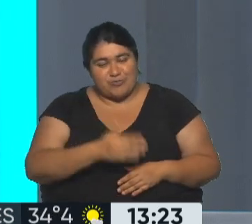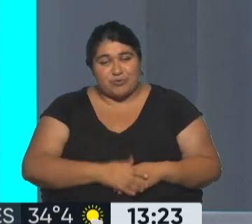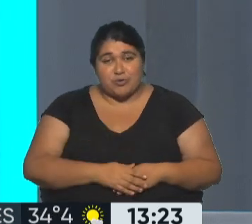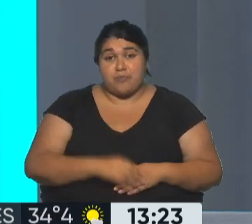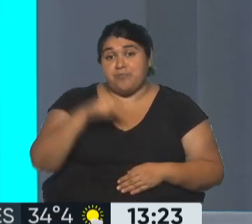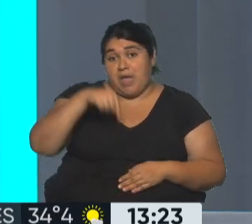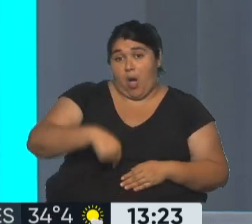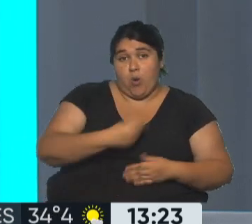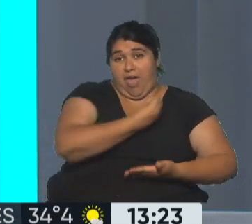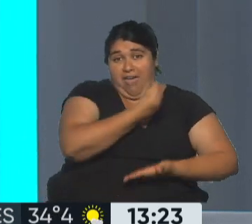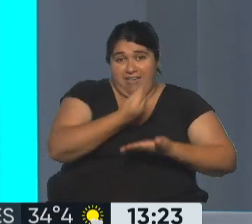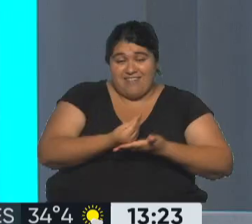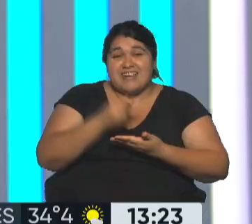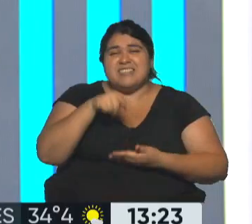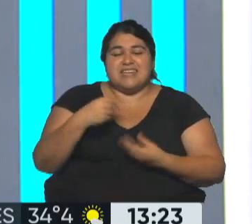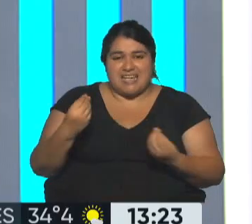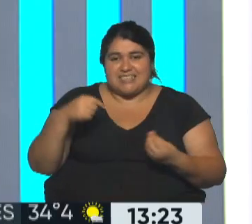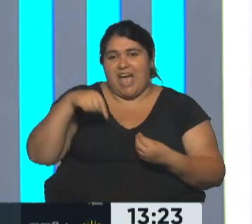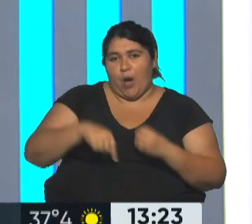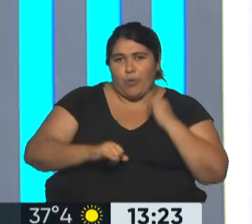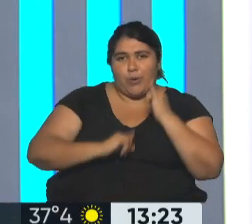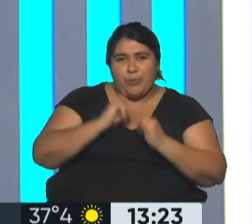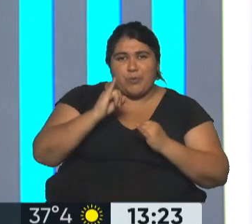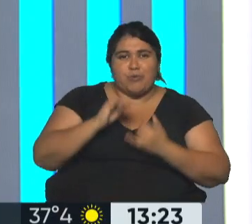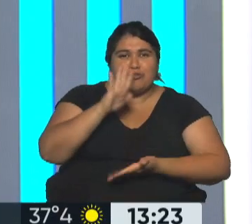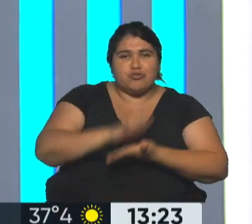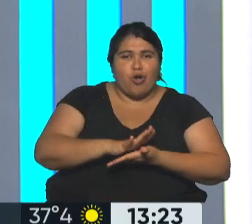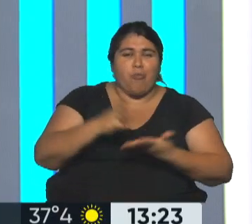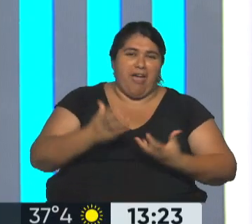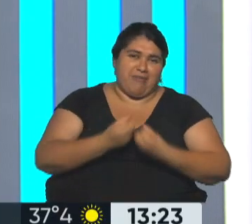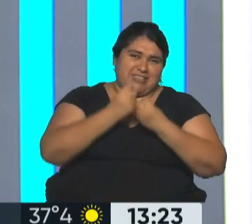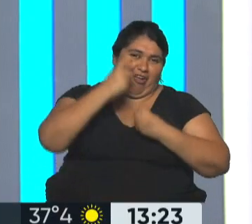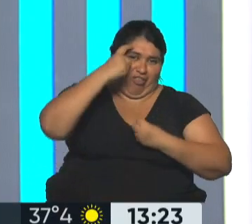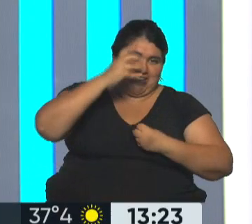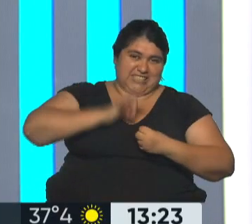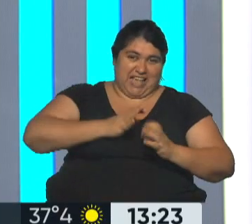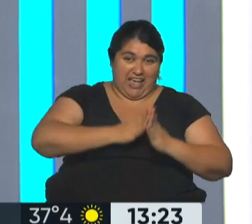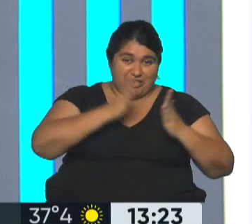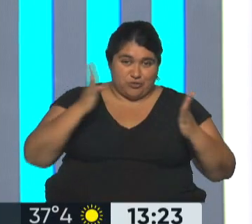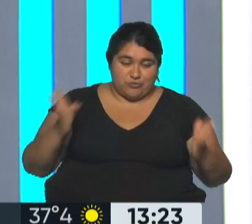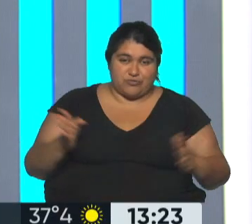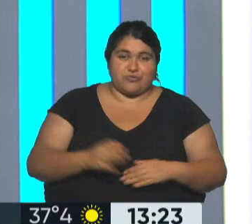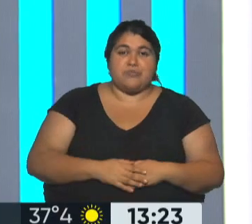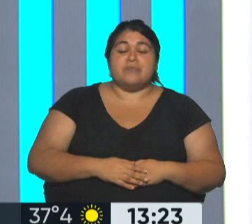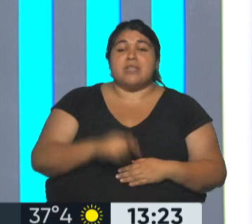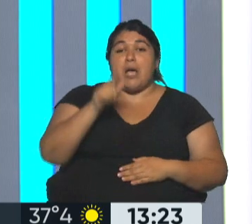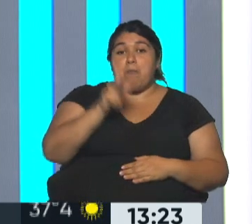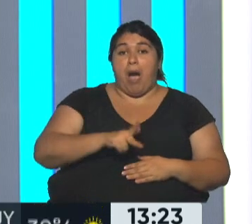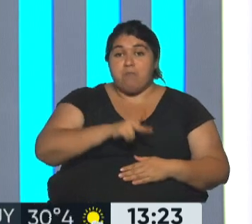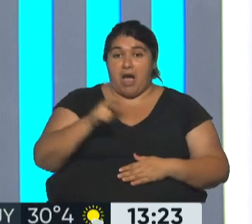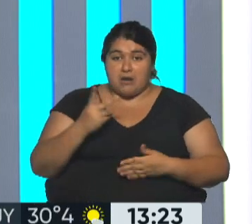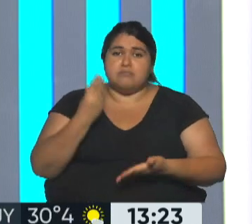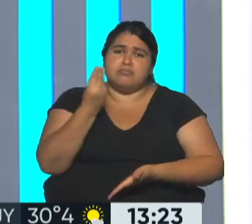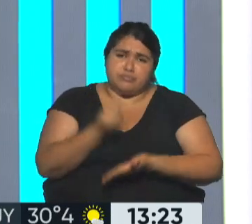¿no? Donde se está haciendo mención a estos 10 años de Jorge Bergoglio, a cargo justamente de este papado, donde hay mucho